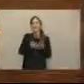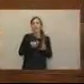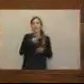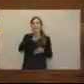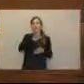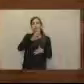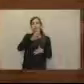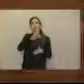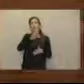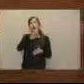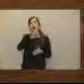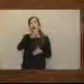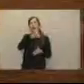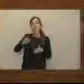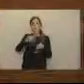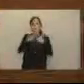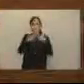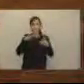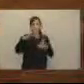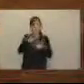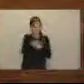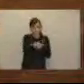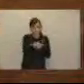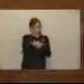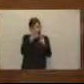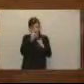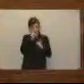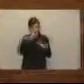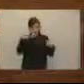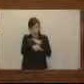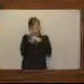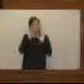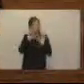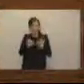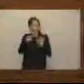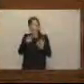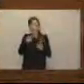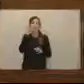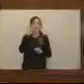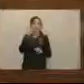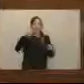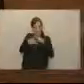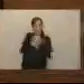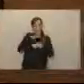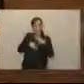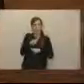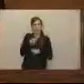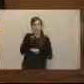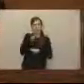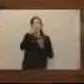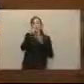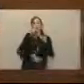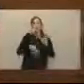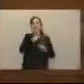¿se acuerda? Yo creo que es de los 90. Aquella que metía los recortes. Pues ahí, efectivamente, sí que metió un recorte Mariano Rajoy. Aquella lista de espera que dejaron ustedes a 300.000